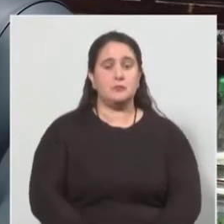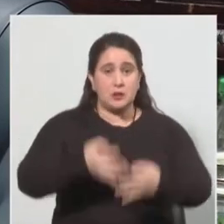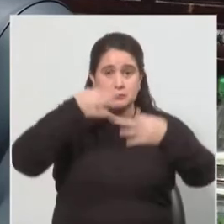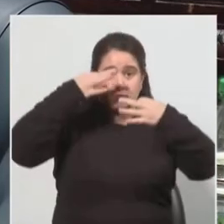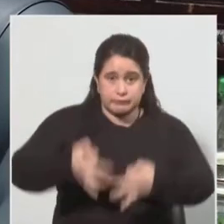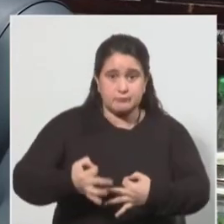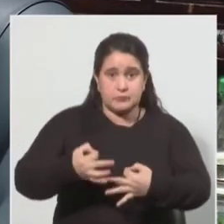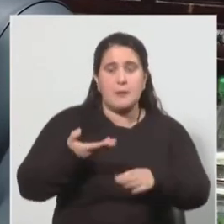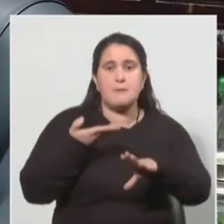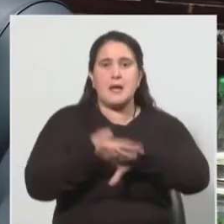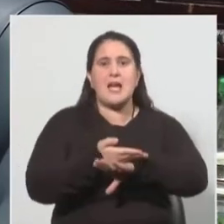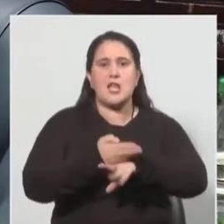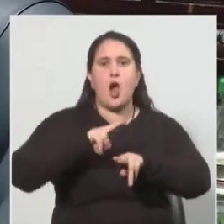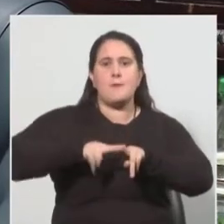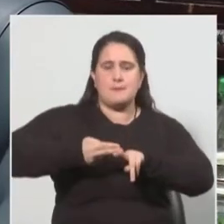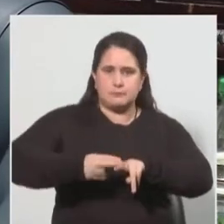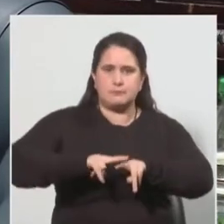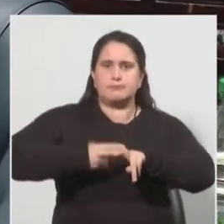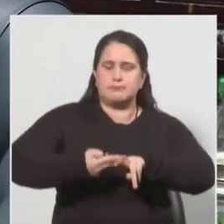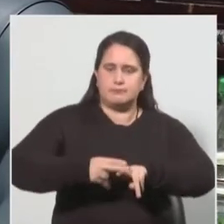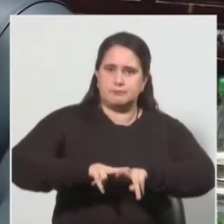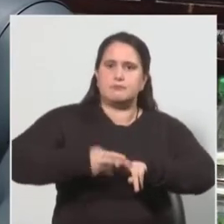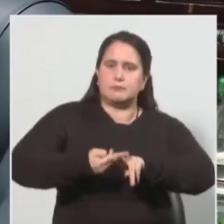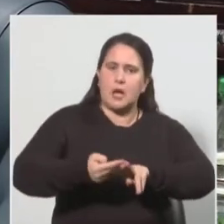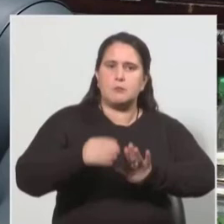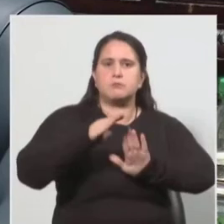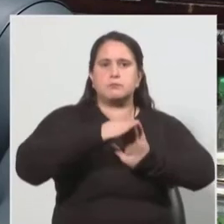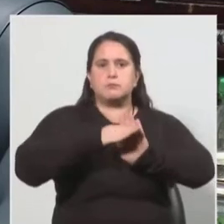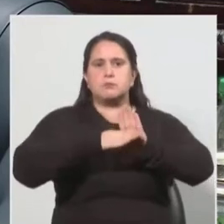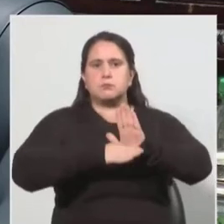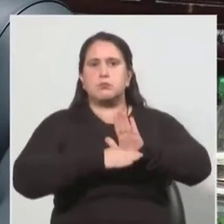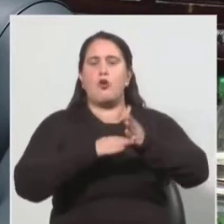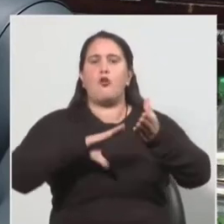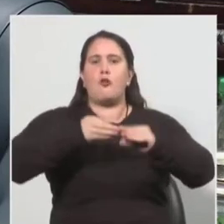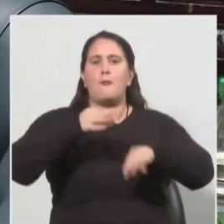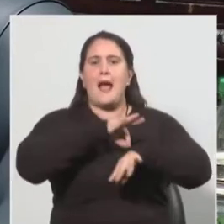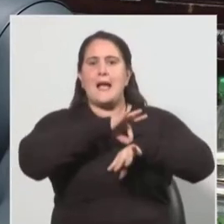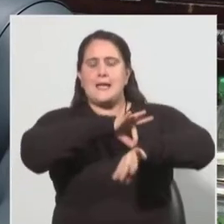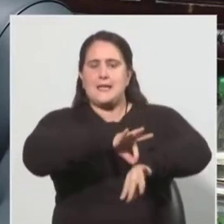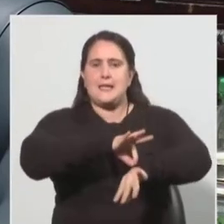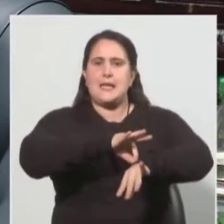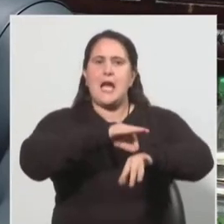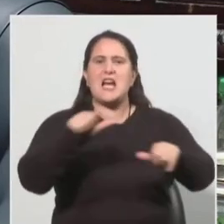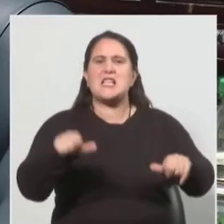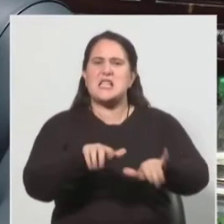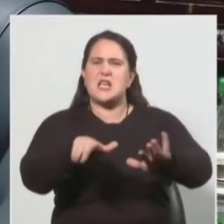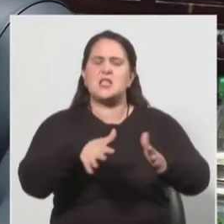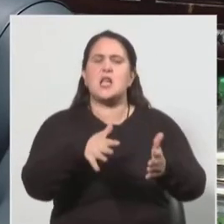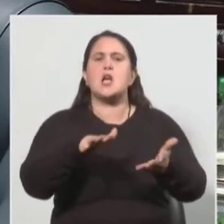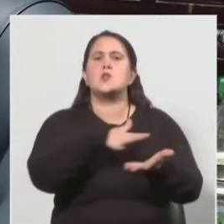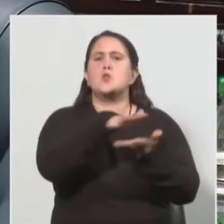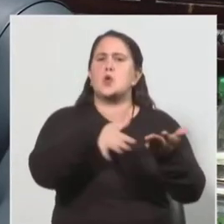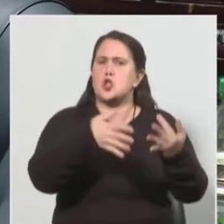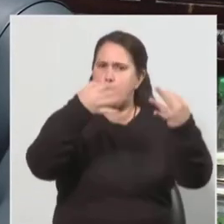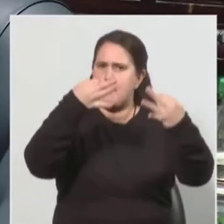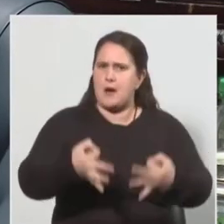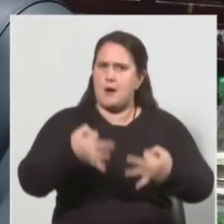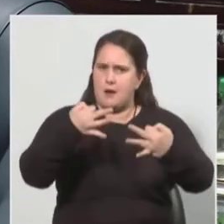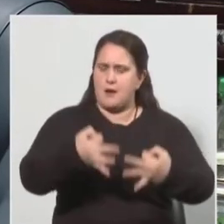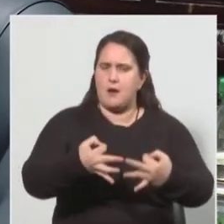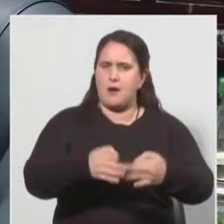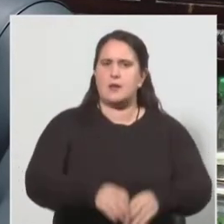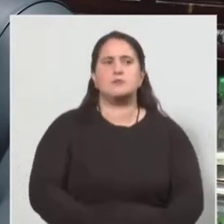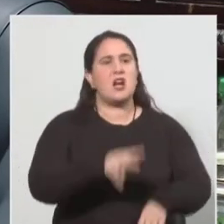que se solicitaron en forma reiterada instrucciones de cómo proceder en este caso tan delicado.